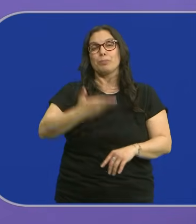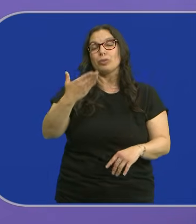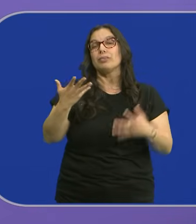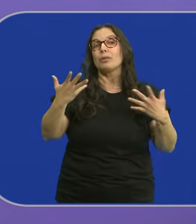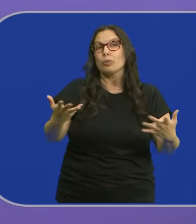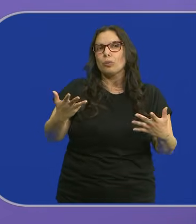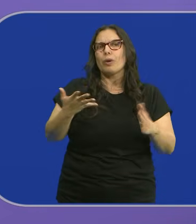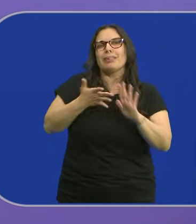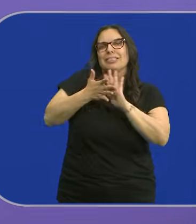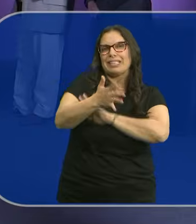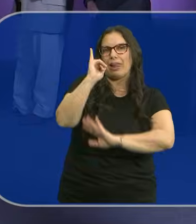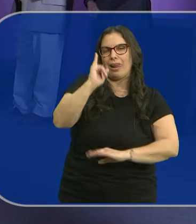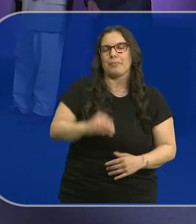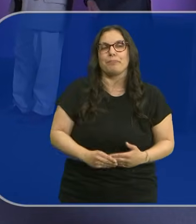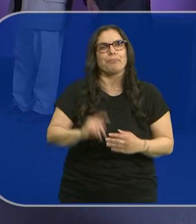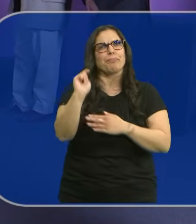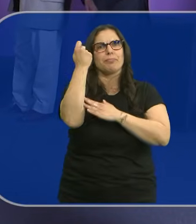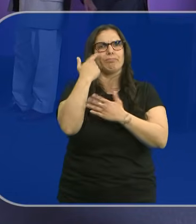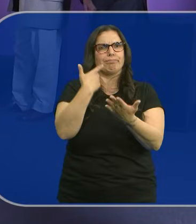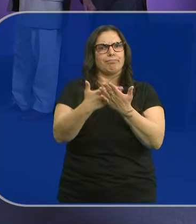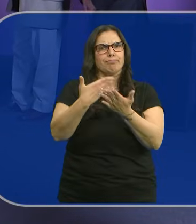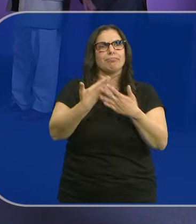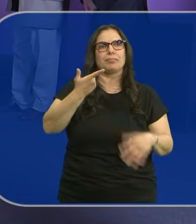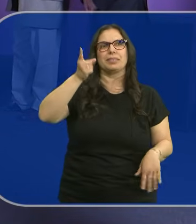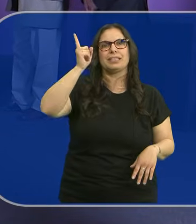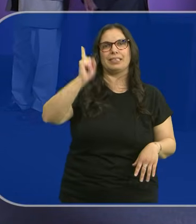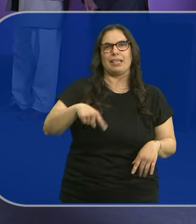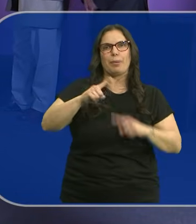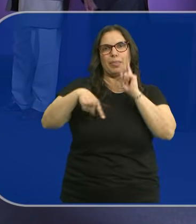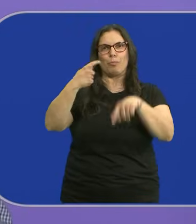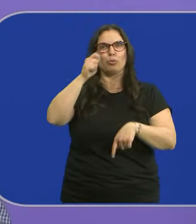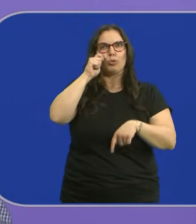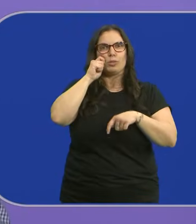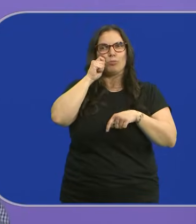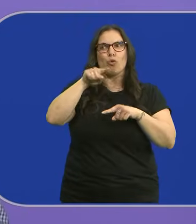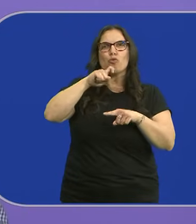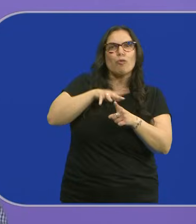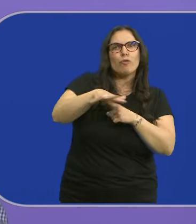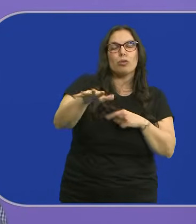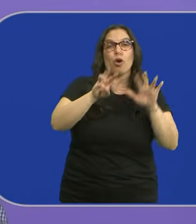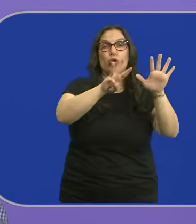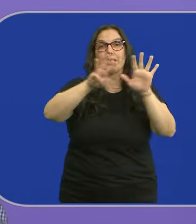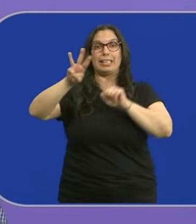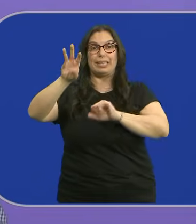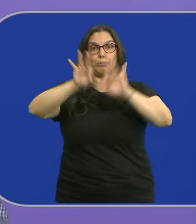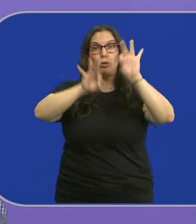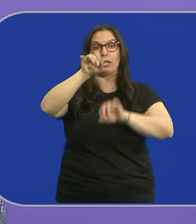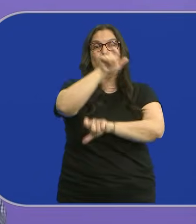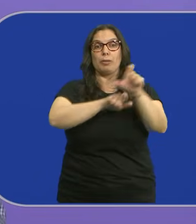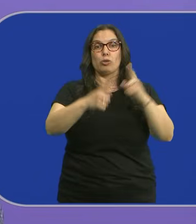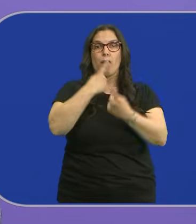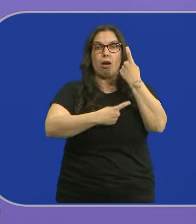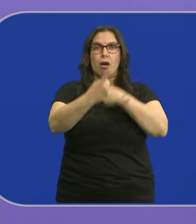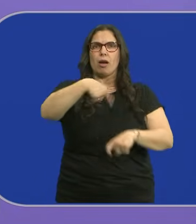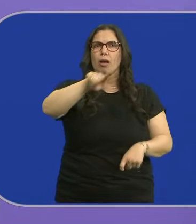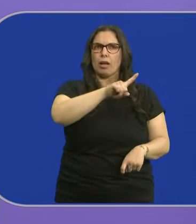el arte significa. Éxito que se demuestra también en su repercusión turística. Un 83% de los encuestados